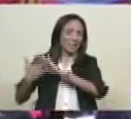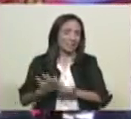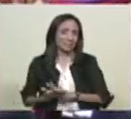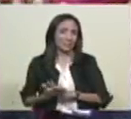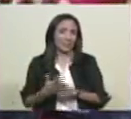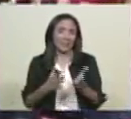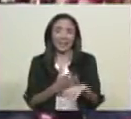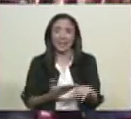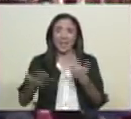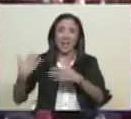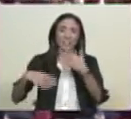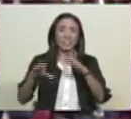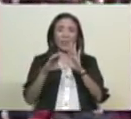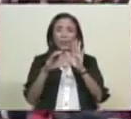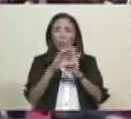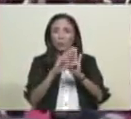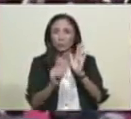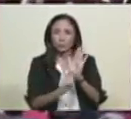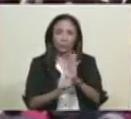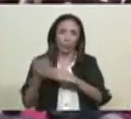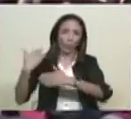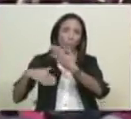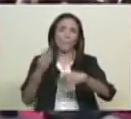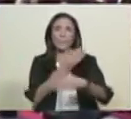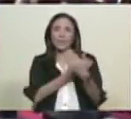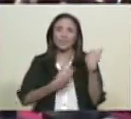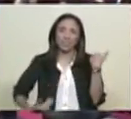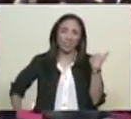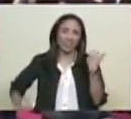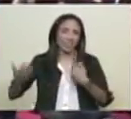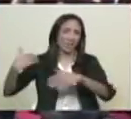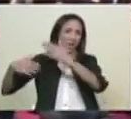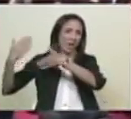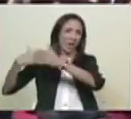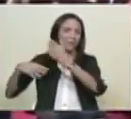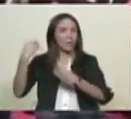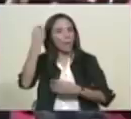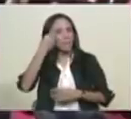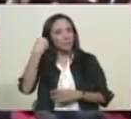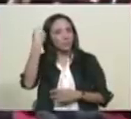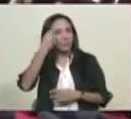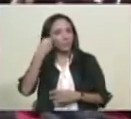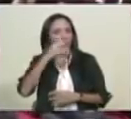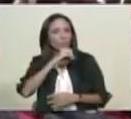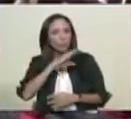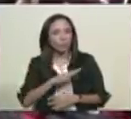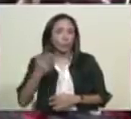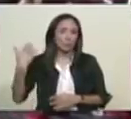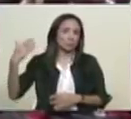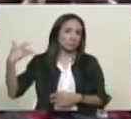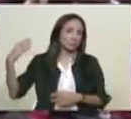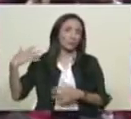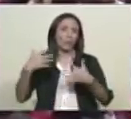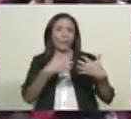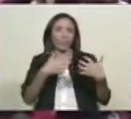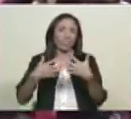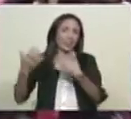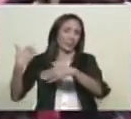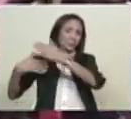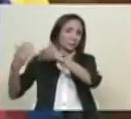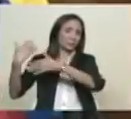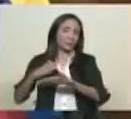profundas, conceptuales, que nos hacen reflexionar. Estas jornadas, sin lugar a dudas, son